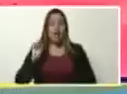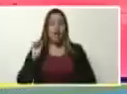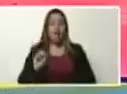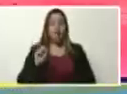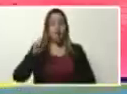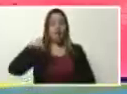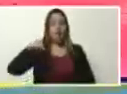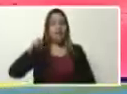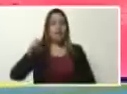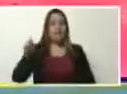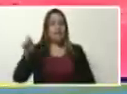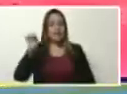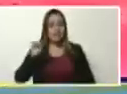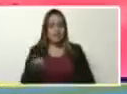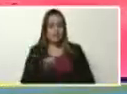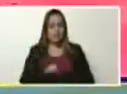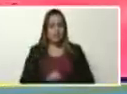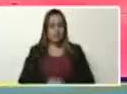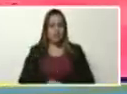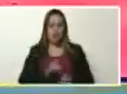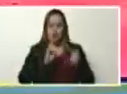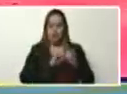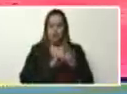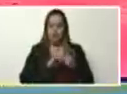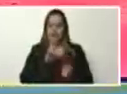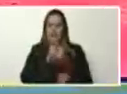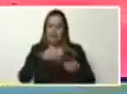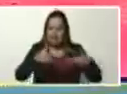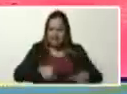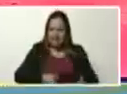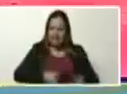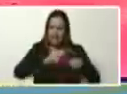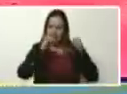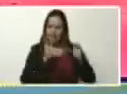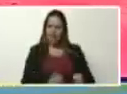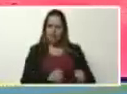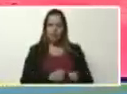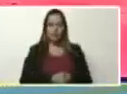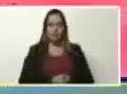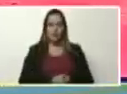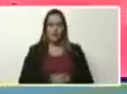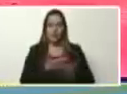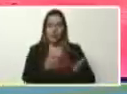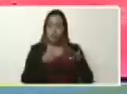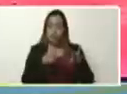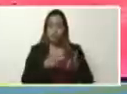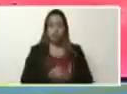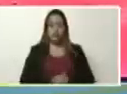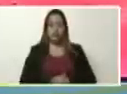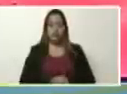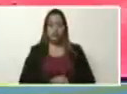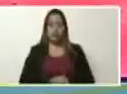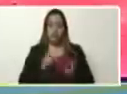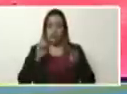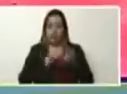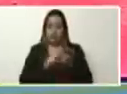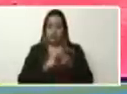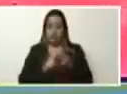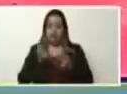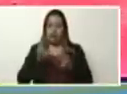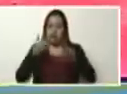3R.net, la resistencia firme y victoriosa, el